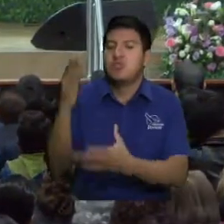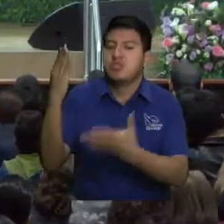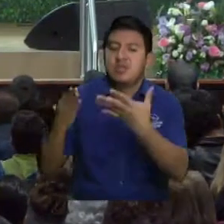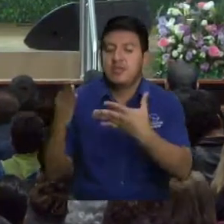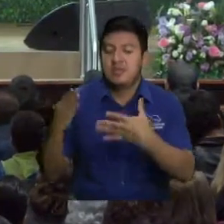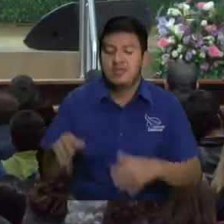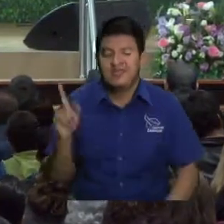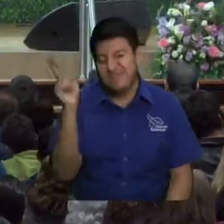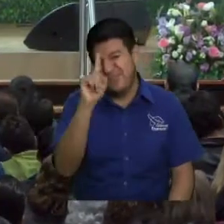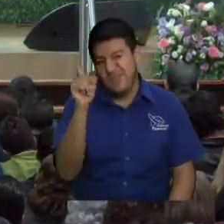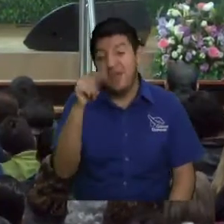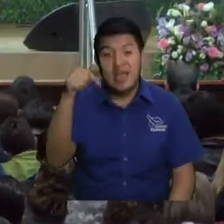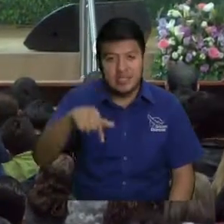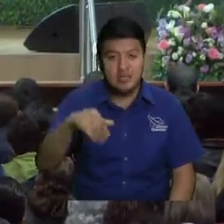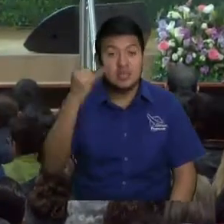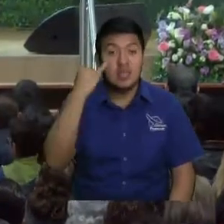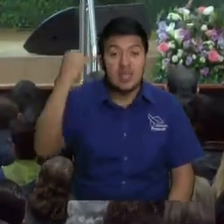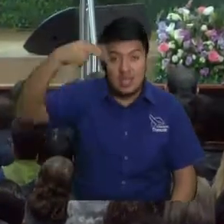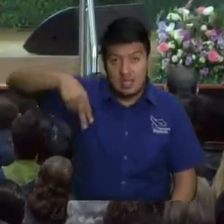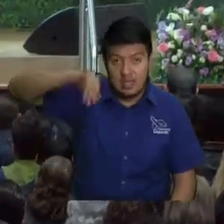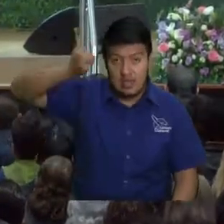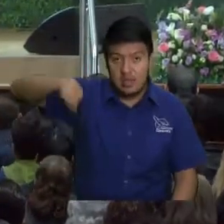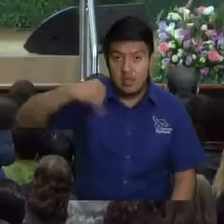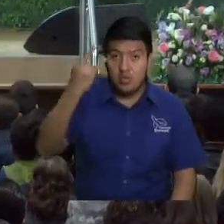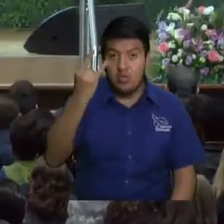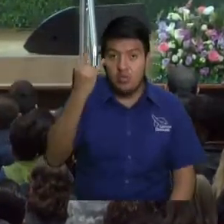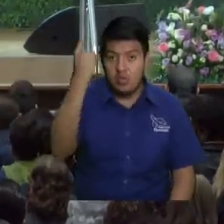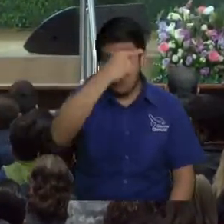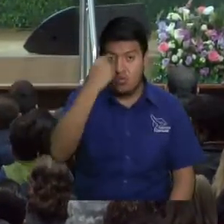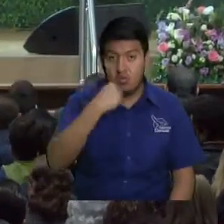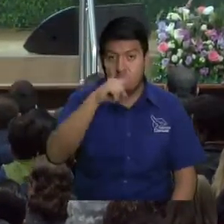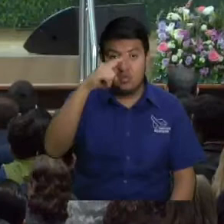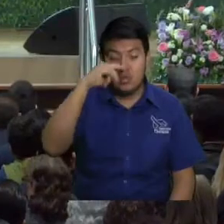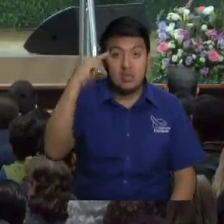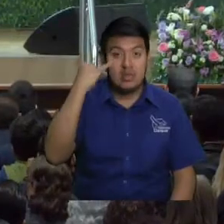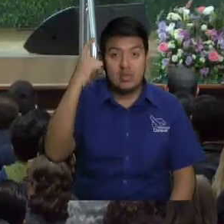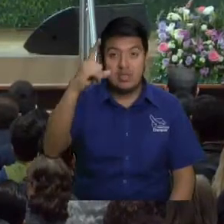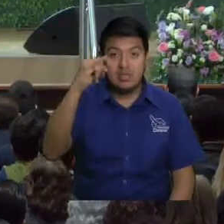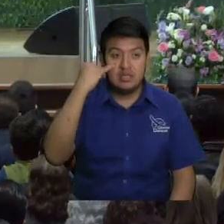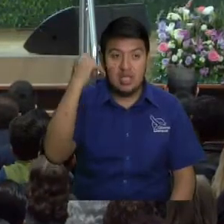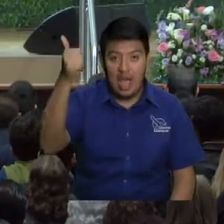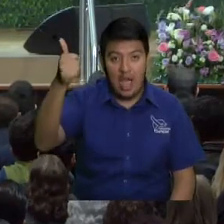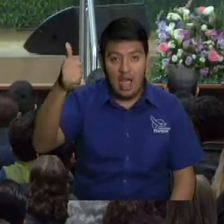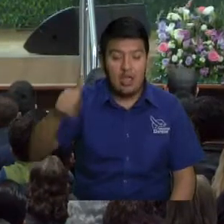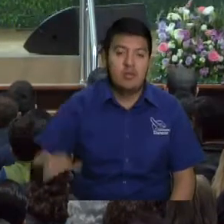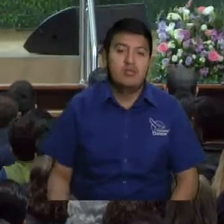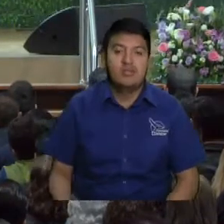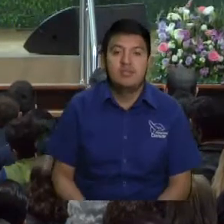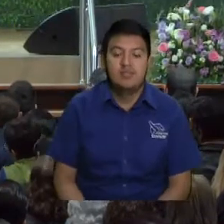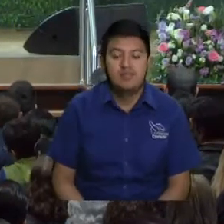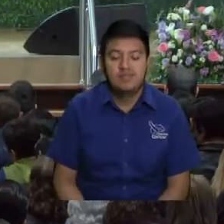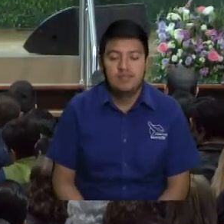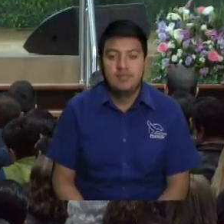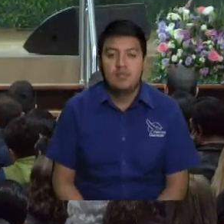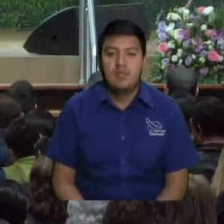Fuera injusticia. Bueno, tengo que apurarme porque, Dios mío, 12 minutos no puede ser.